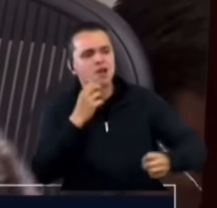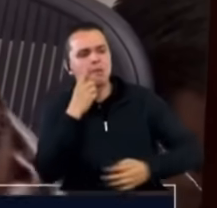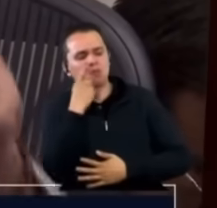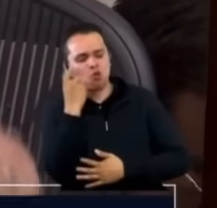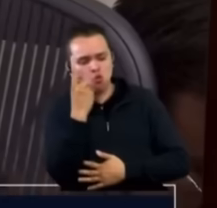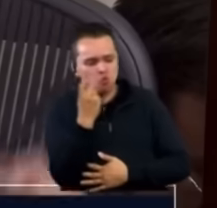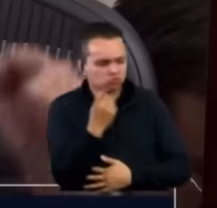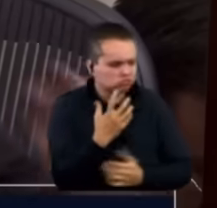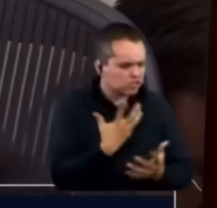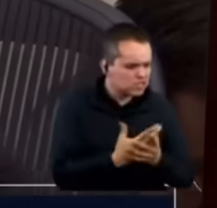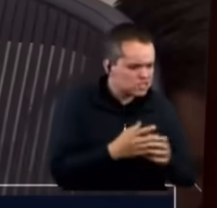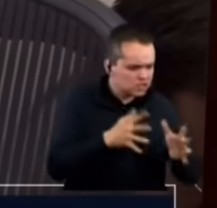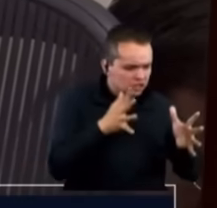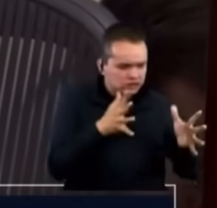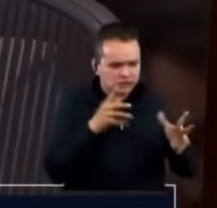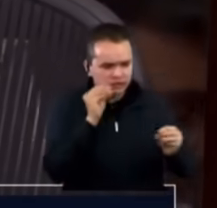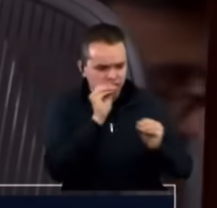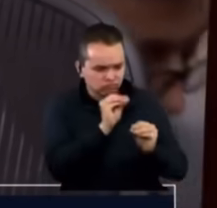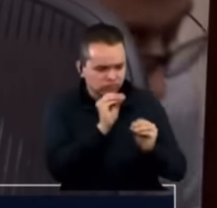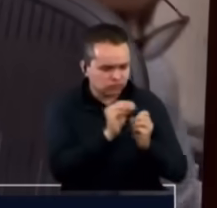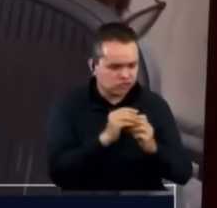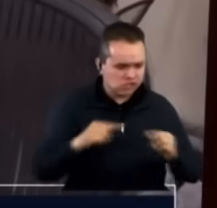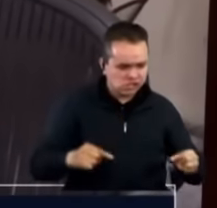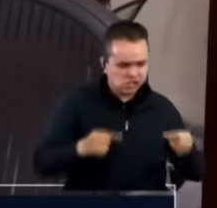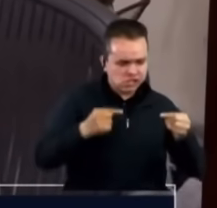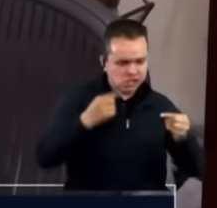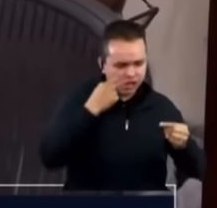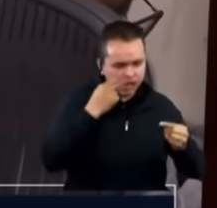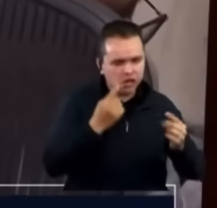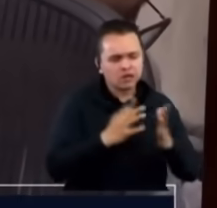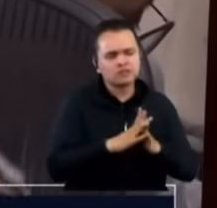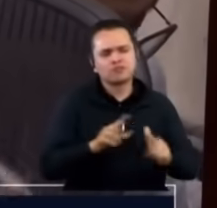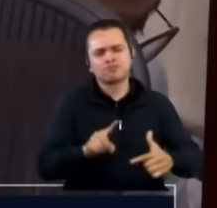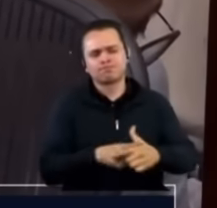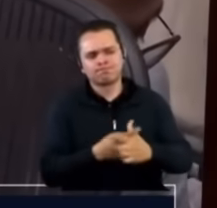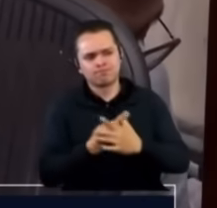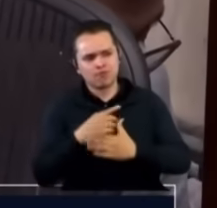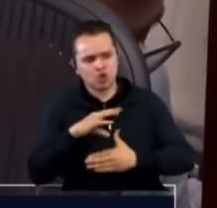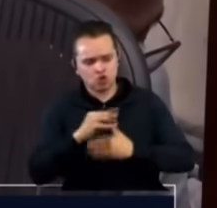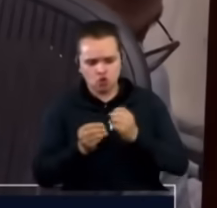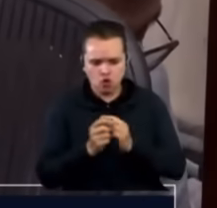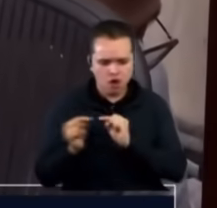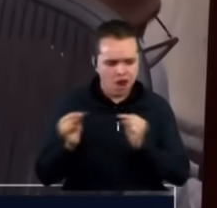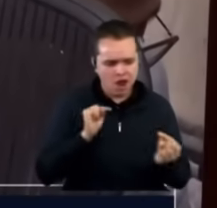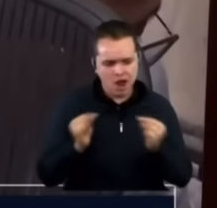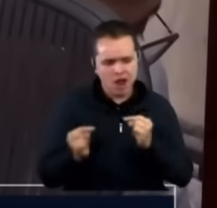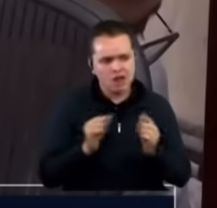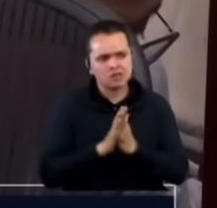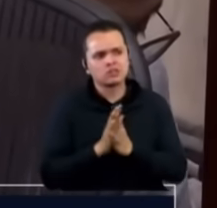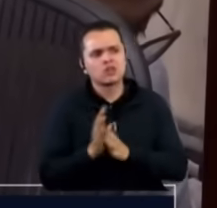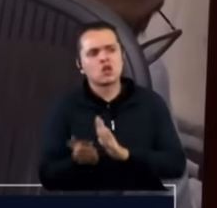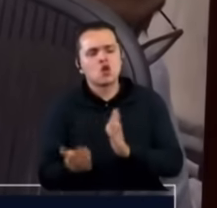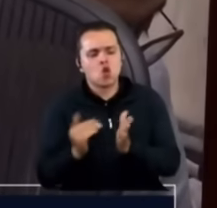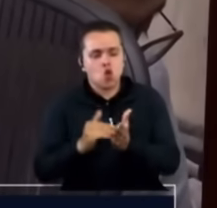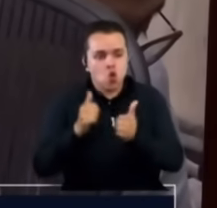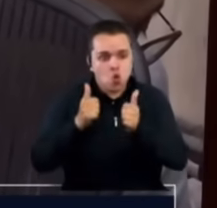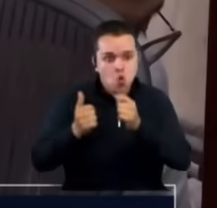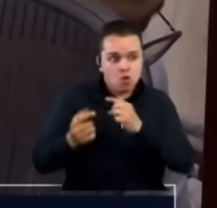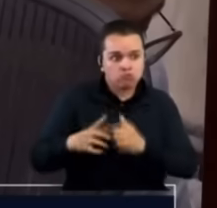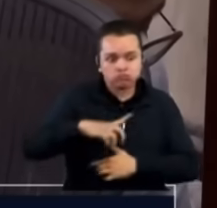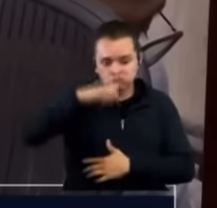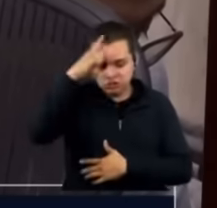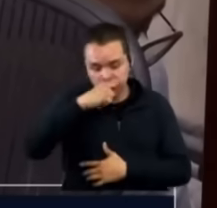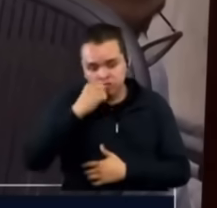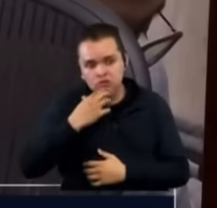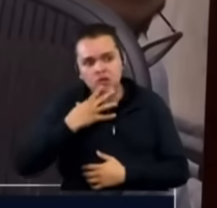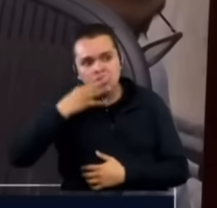buscar instrumentalizarlos contra los opositores. Entonces demos todo el debate, y qué bueno que lo demos con